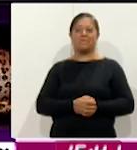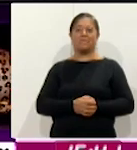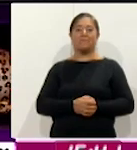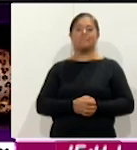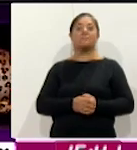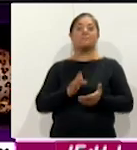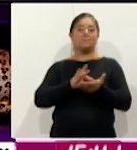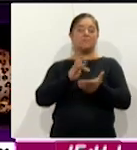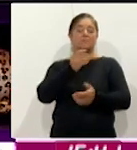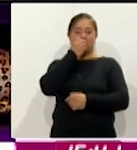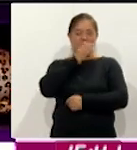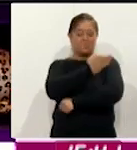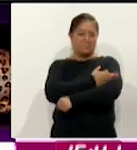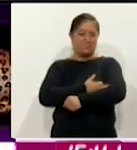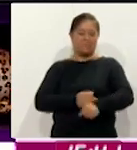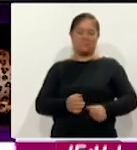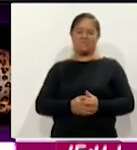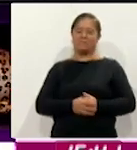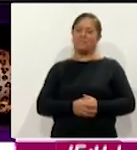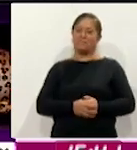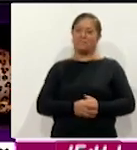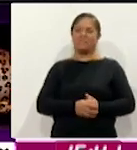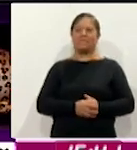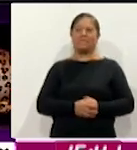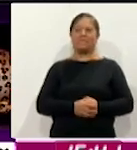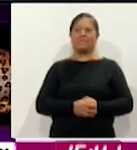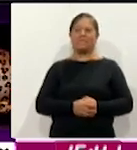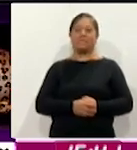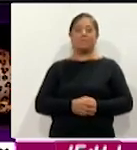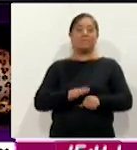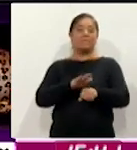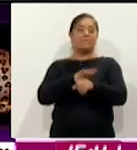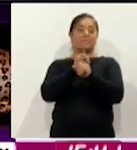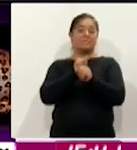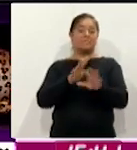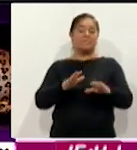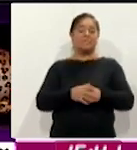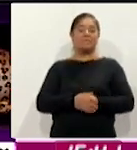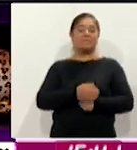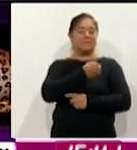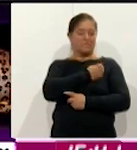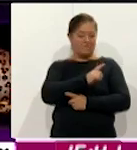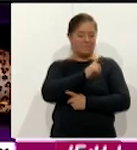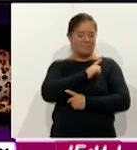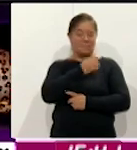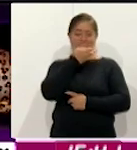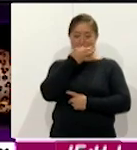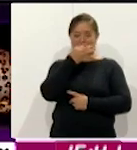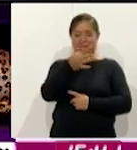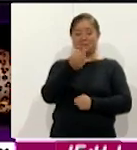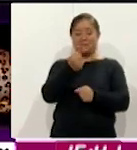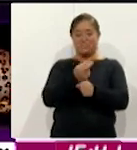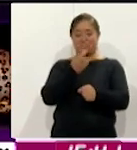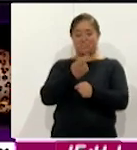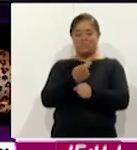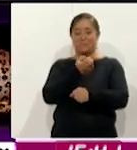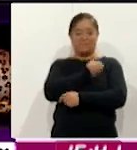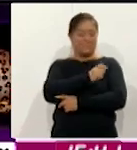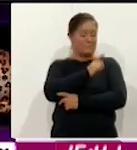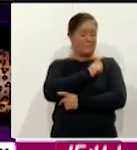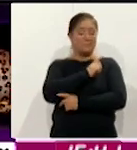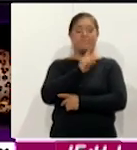Gracias, excelente tarde. Así es, gracias. Y bien, pues nos vamos con más información de salud. Le comento que la Secretaría de Salud en el